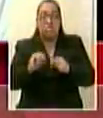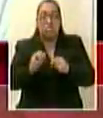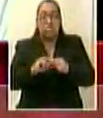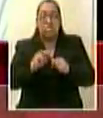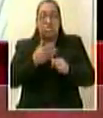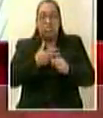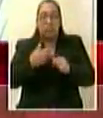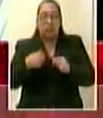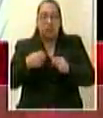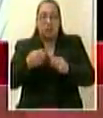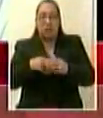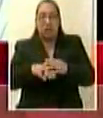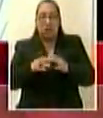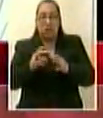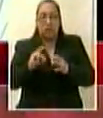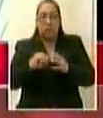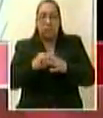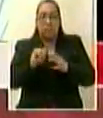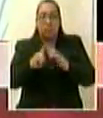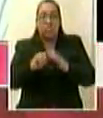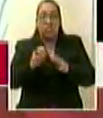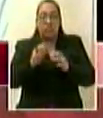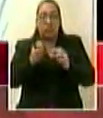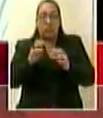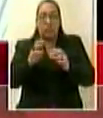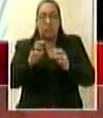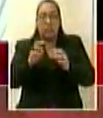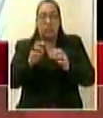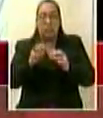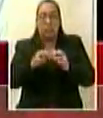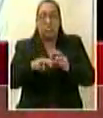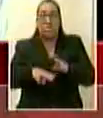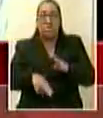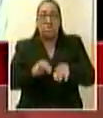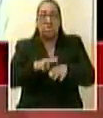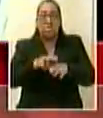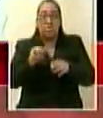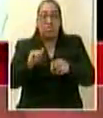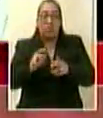presidente dentro de los 60 días calendario